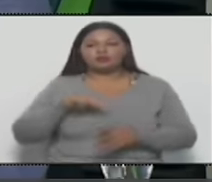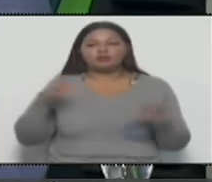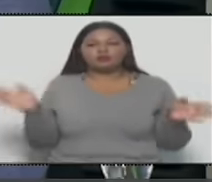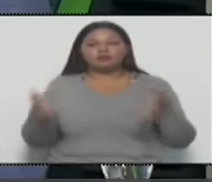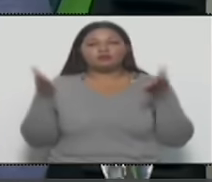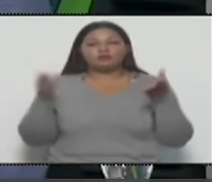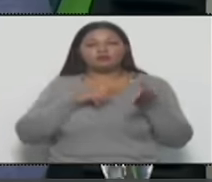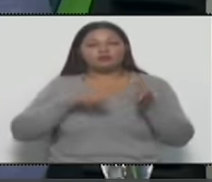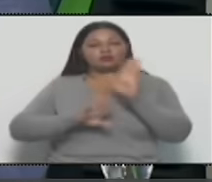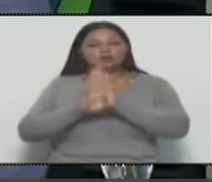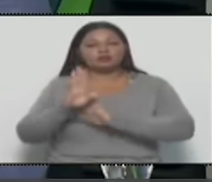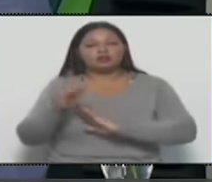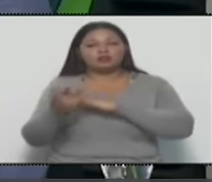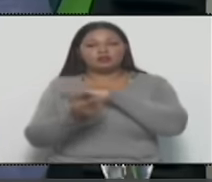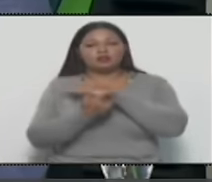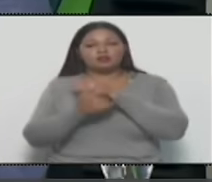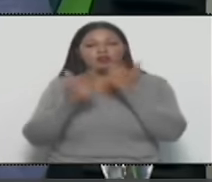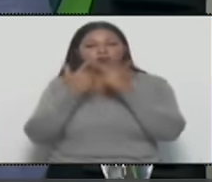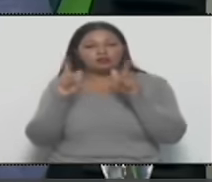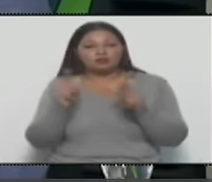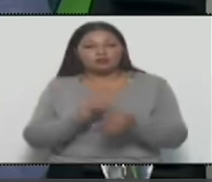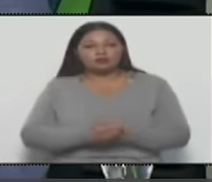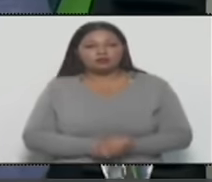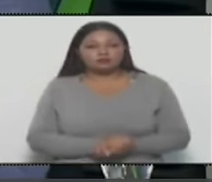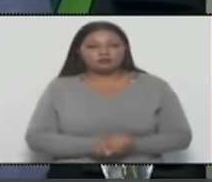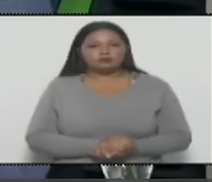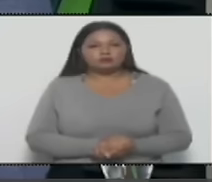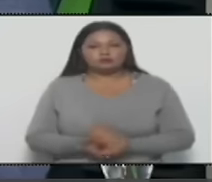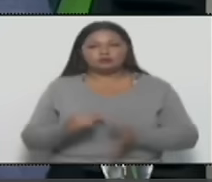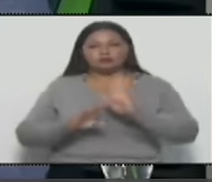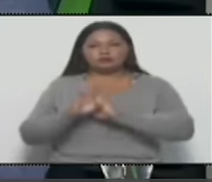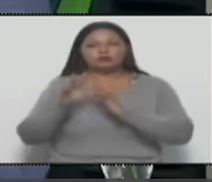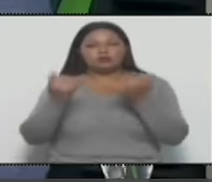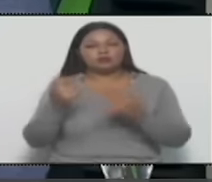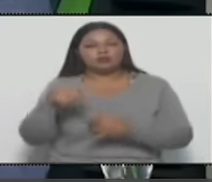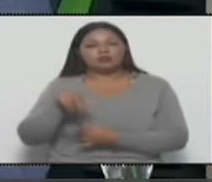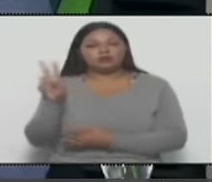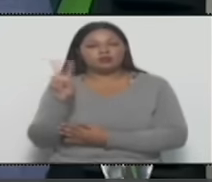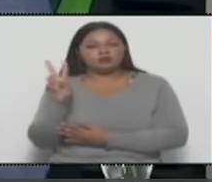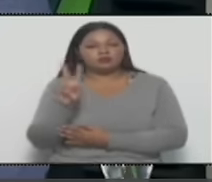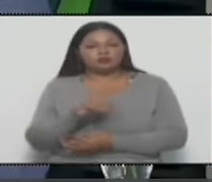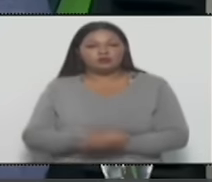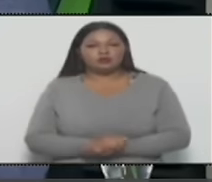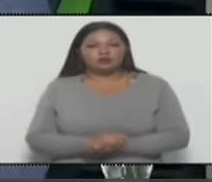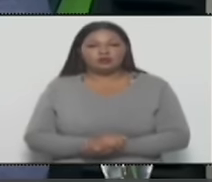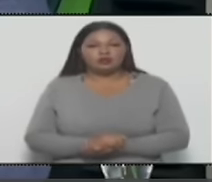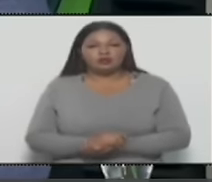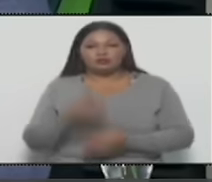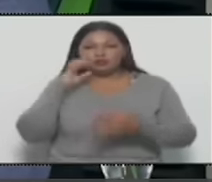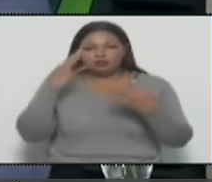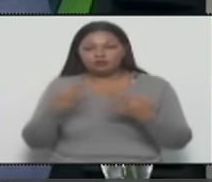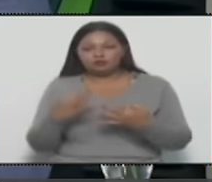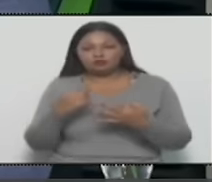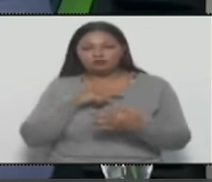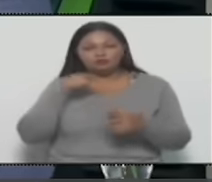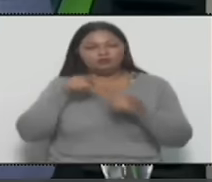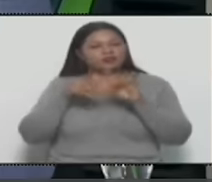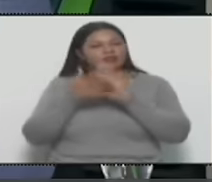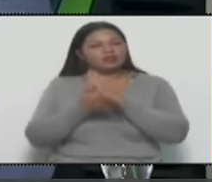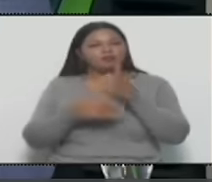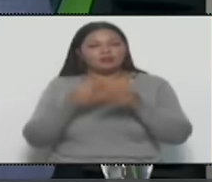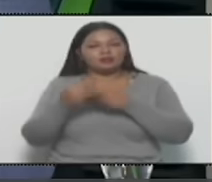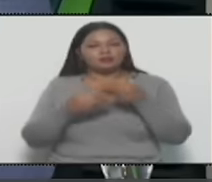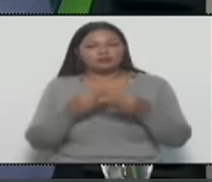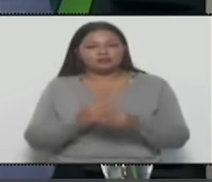del desarrollo de las tecnologías libres, de los software desarrollados aquí en Venezuela, software soberanos y seguros, de lo que es